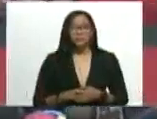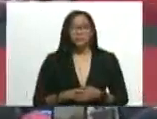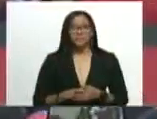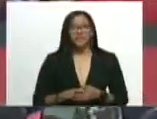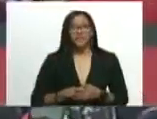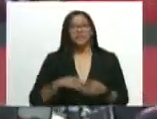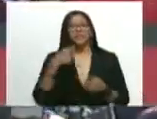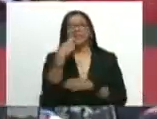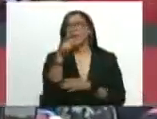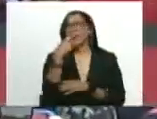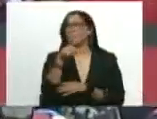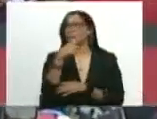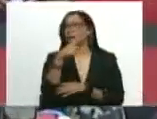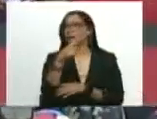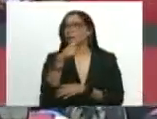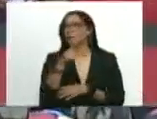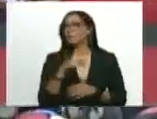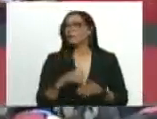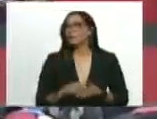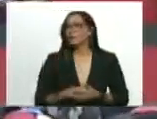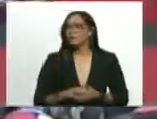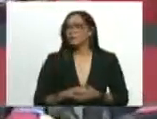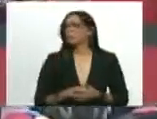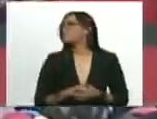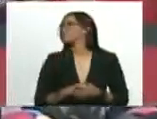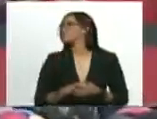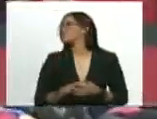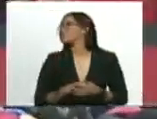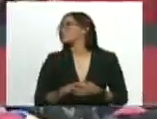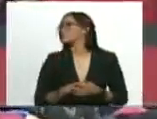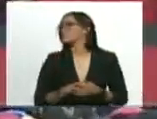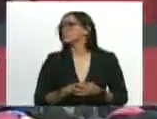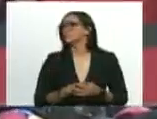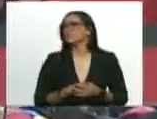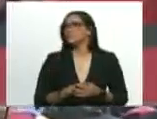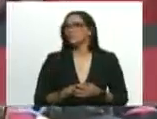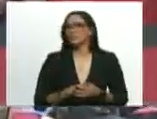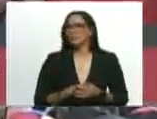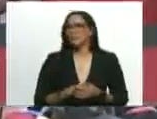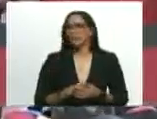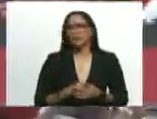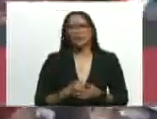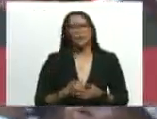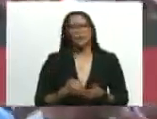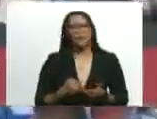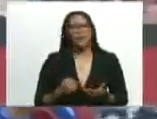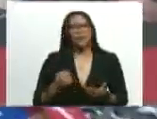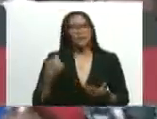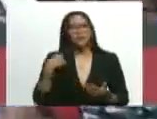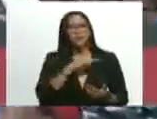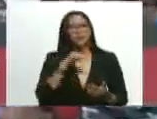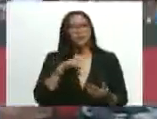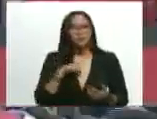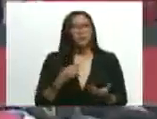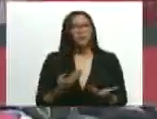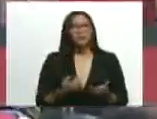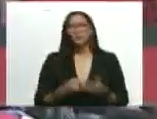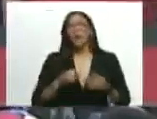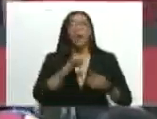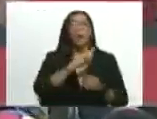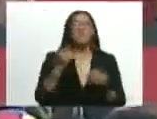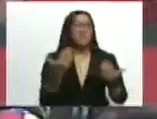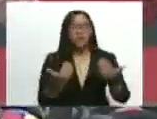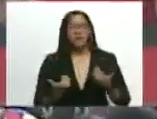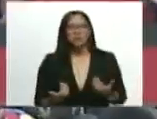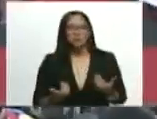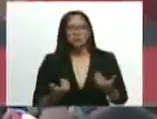la parroquia más Rebelde de esta ciudad desde la parroquia más luchadora de esta ciudad no se vistan que no